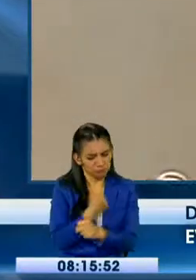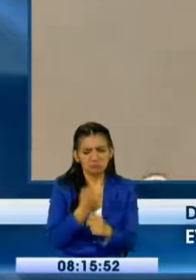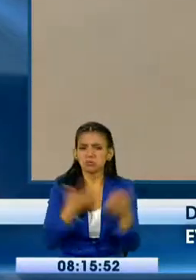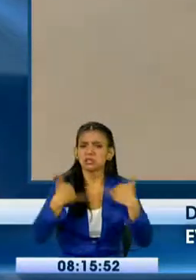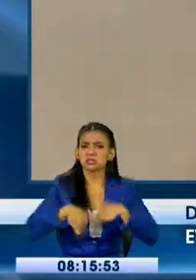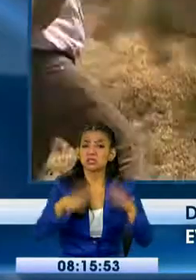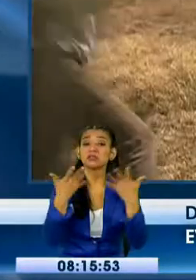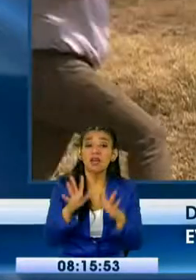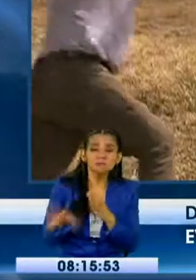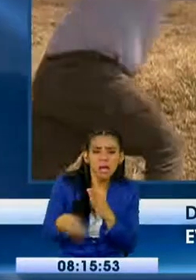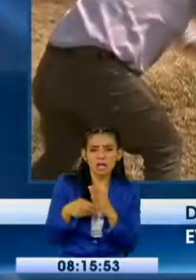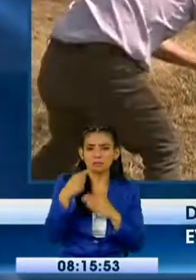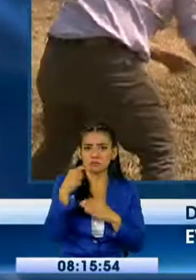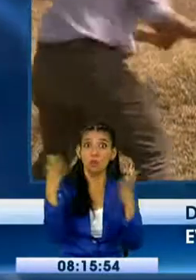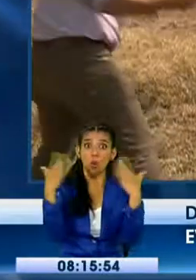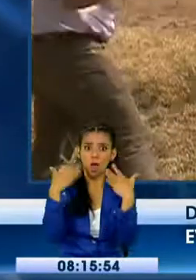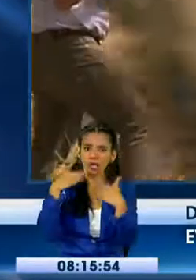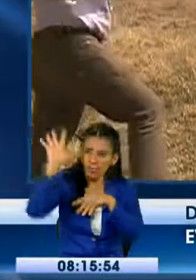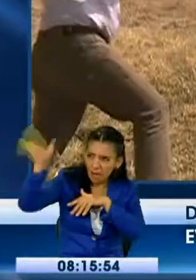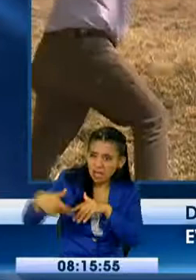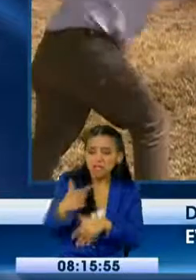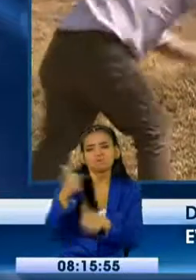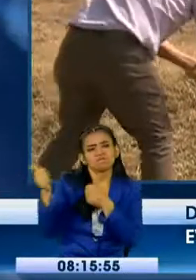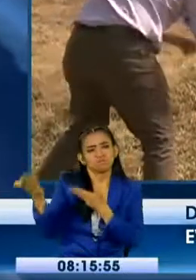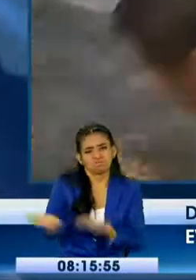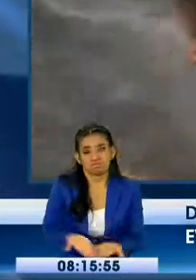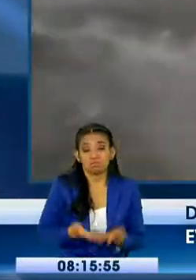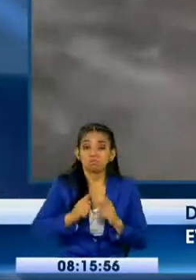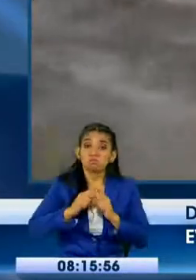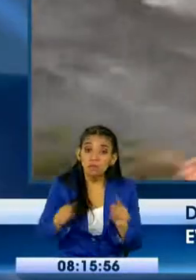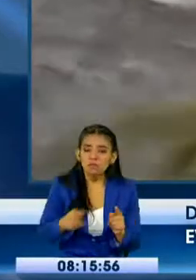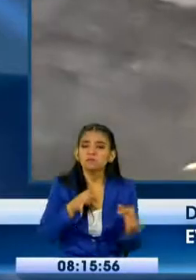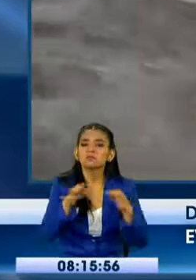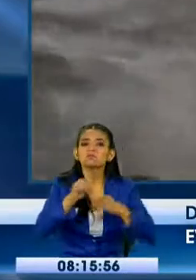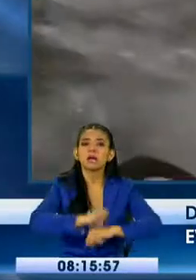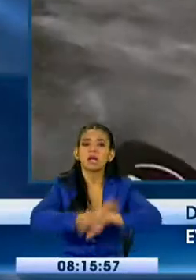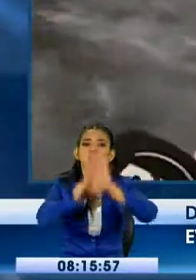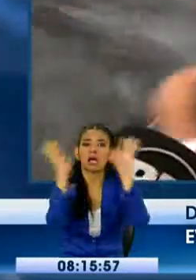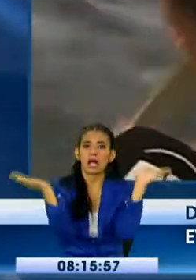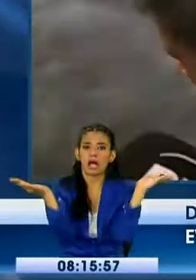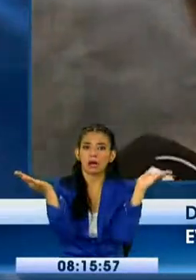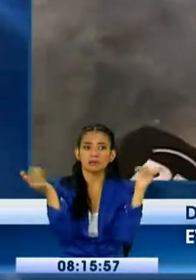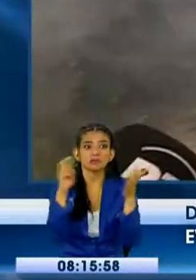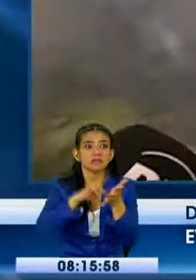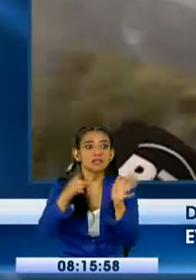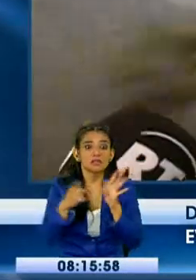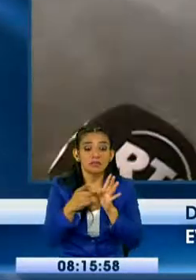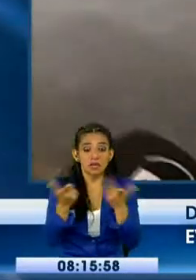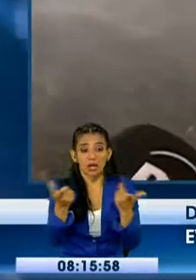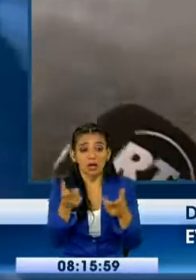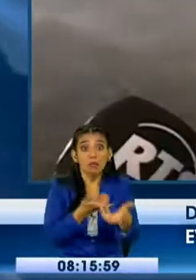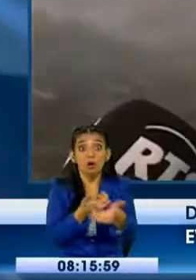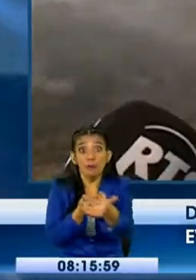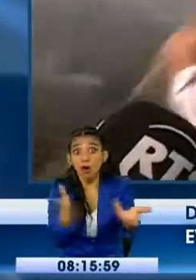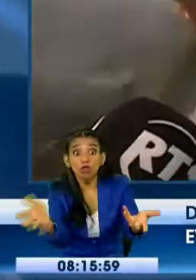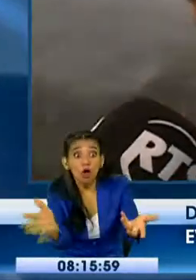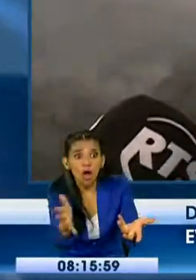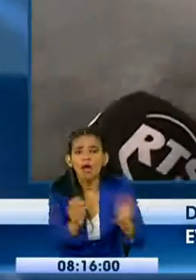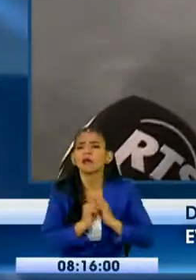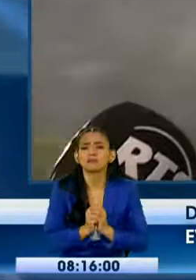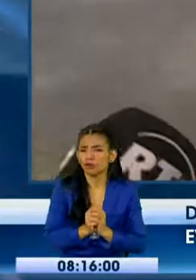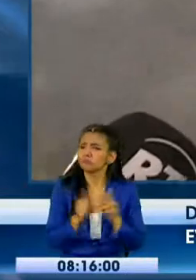Hay refuerzos que vienen desde Guayaquil. Bienvenidos sean. Sin embargo, hay que aclarar que no es que la capacidad operativa del Cuerpo de Bomberos haya sido